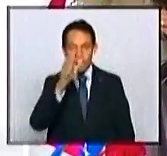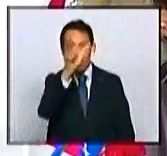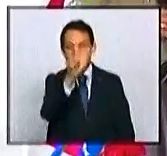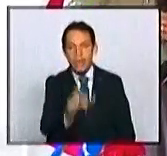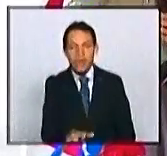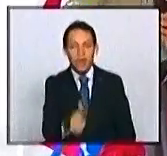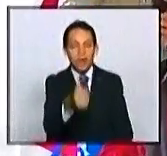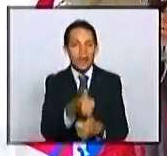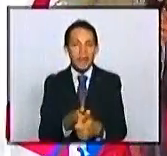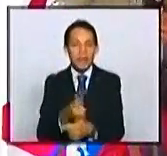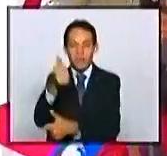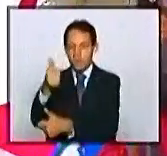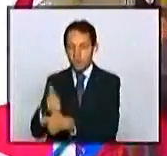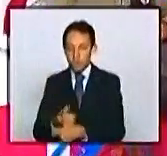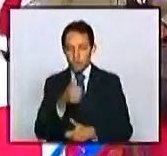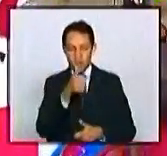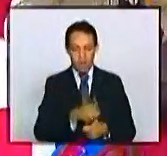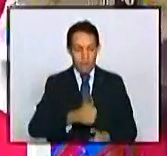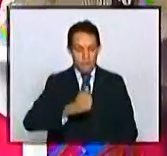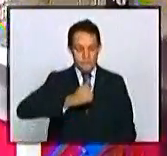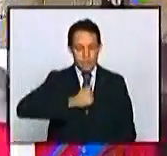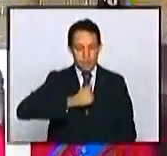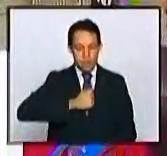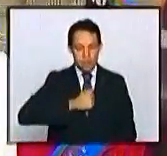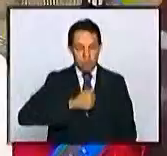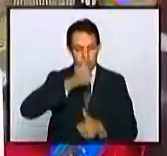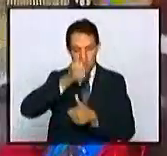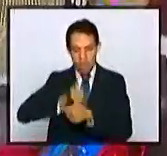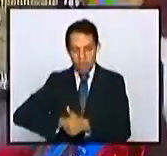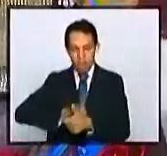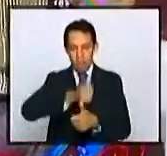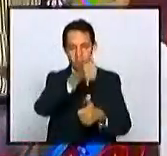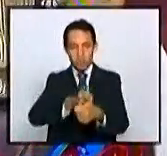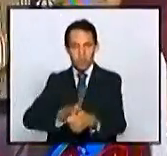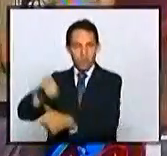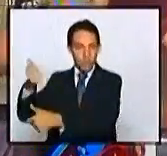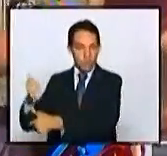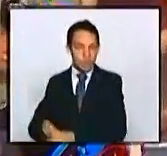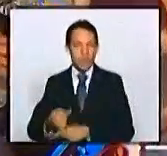individual, y cada persona responde diferente